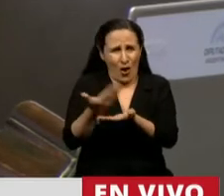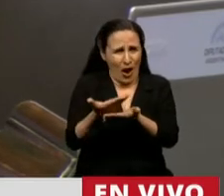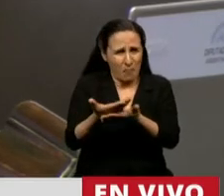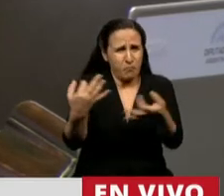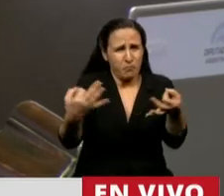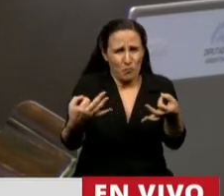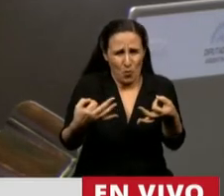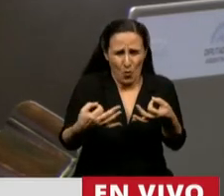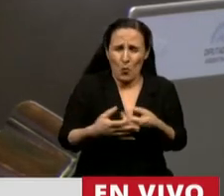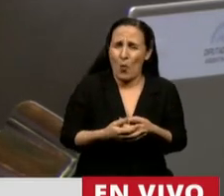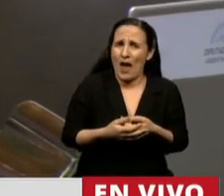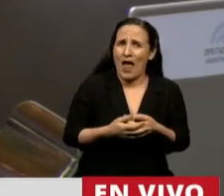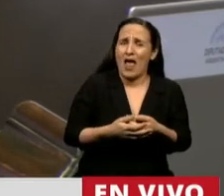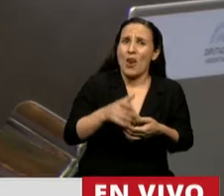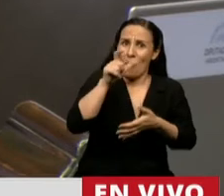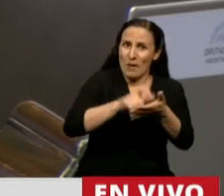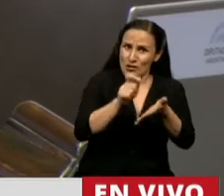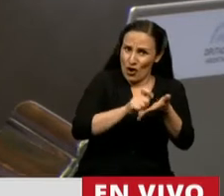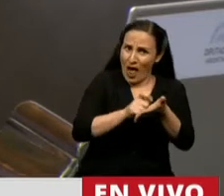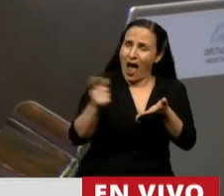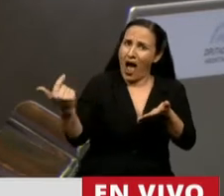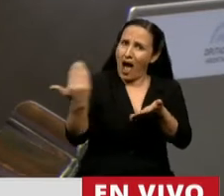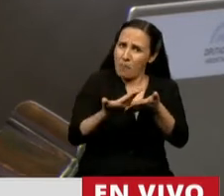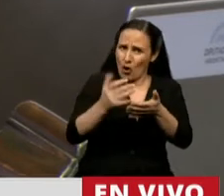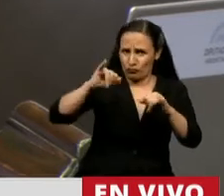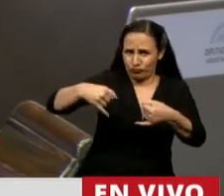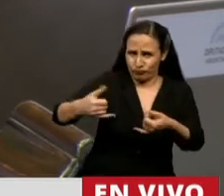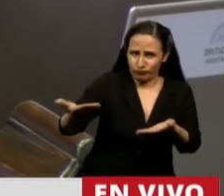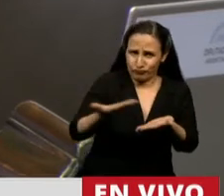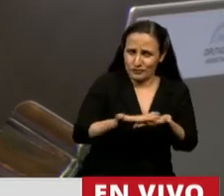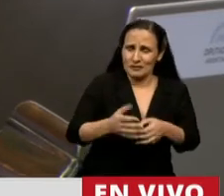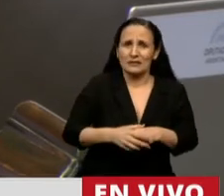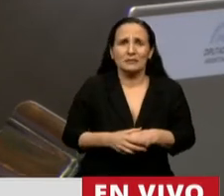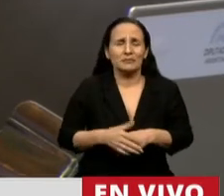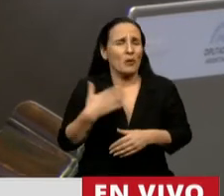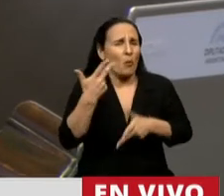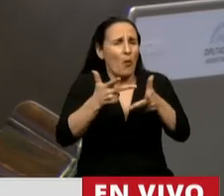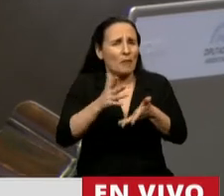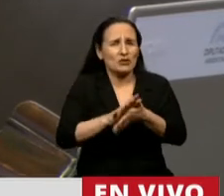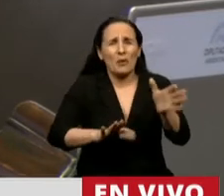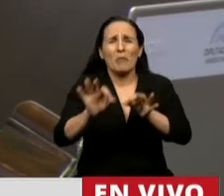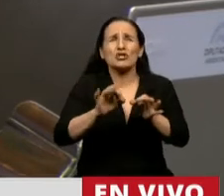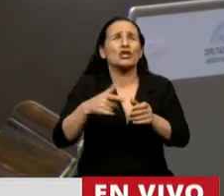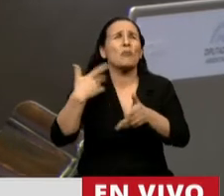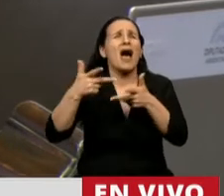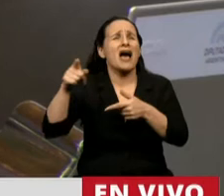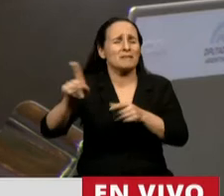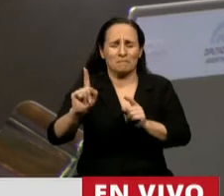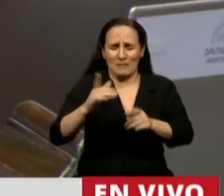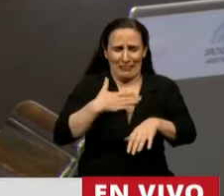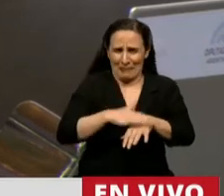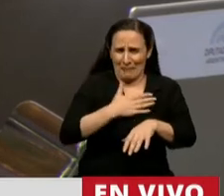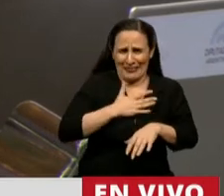reconocidos por quien elevó la iniciativa. Me quiero referir al proyecto porque no merece más tiempo del mío, por lo